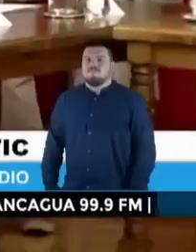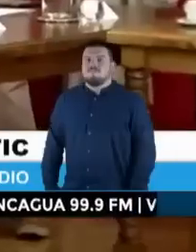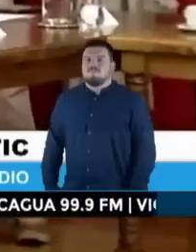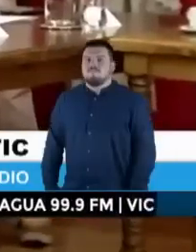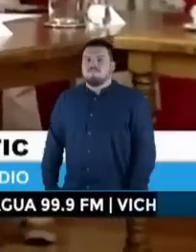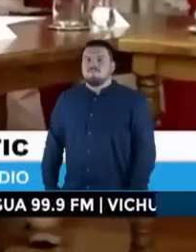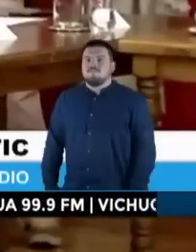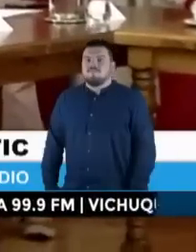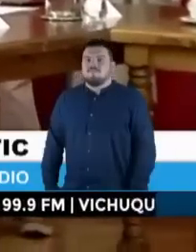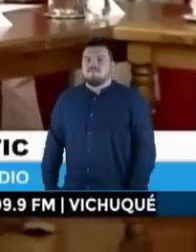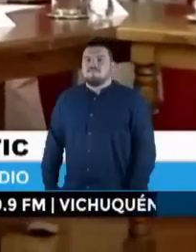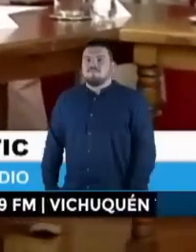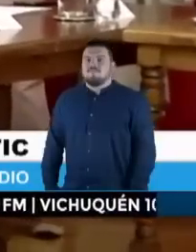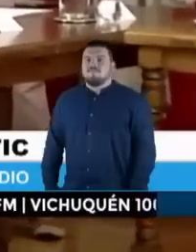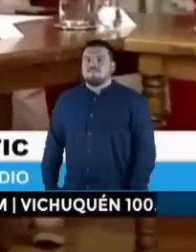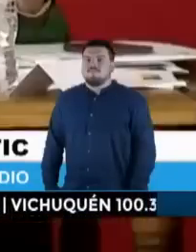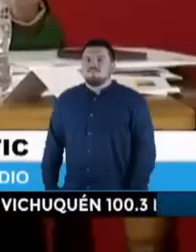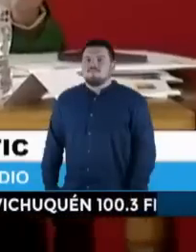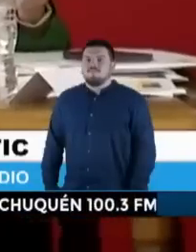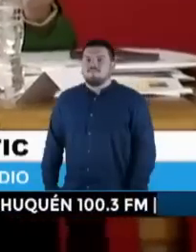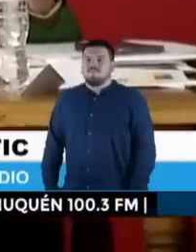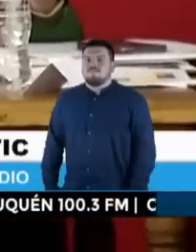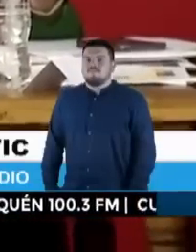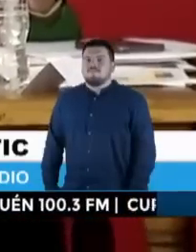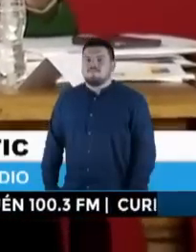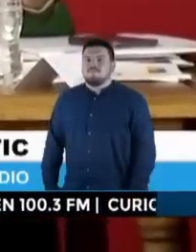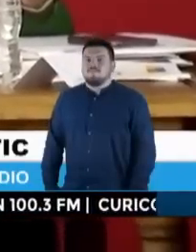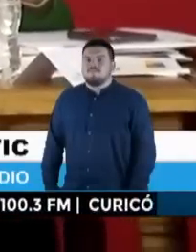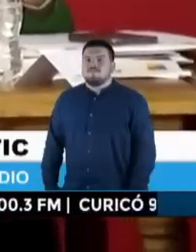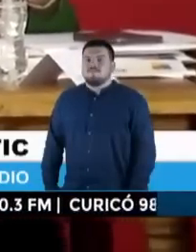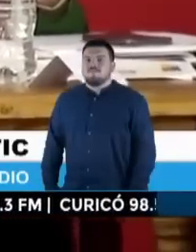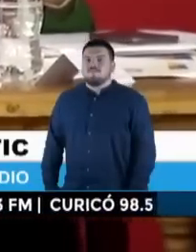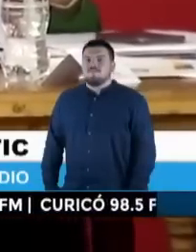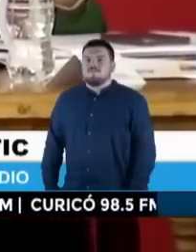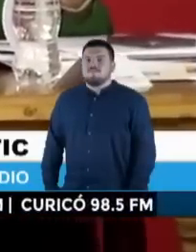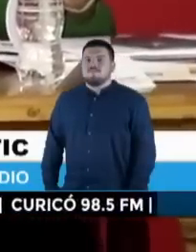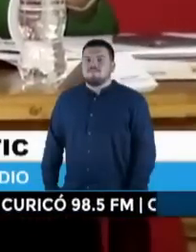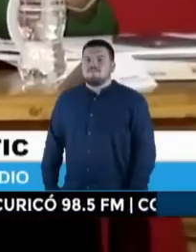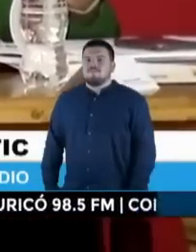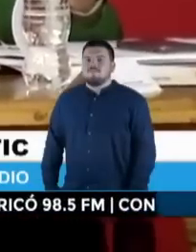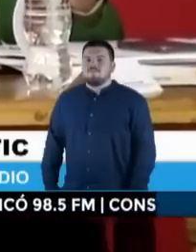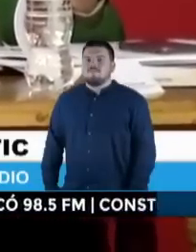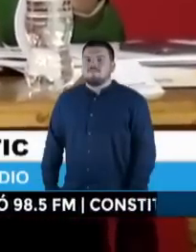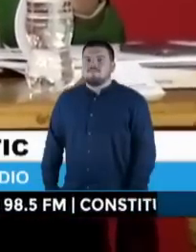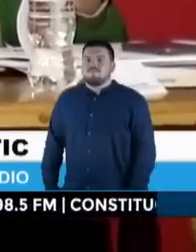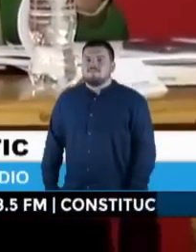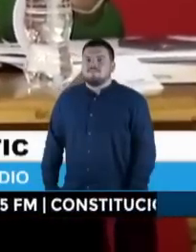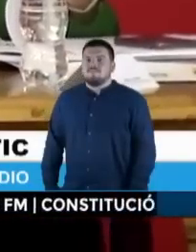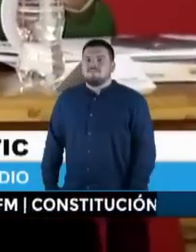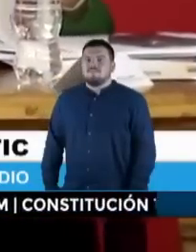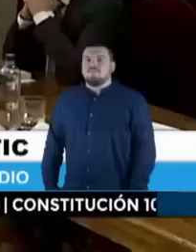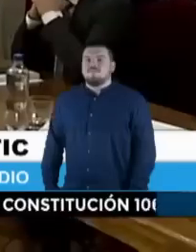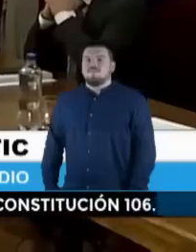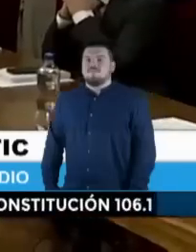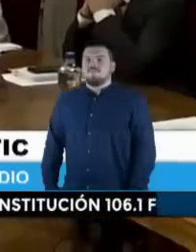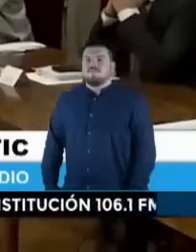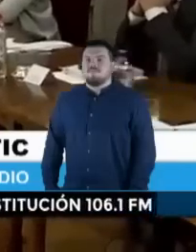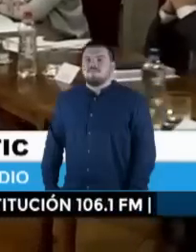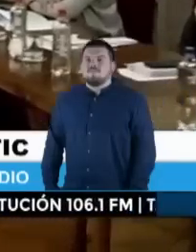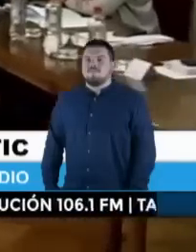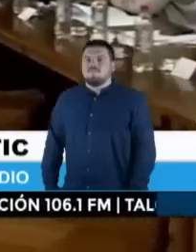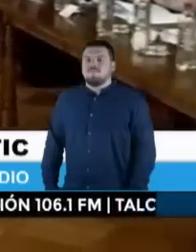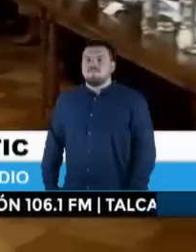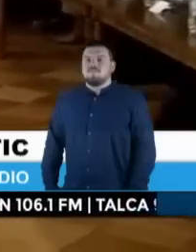que tengan. Porque claro, el PPD, por ejemplo, la semana pasada fue por primera vez tras el receso de vacaciones